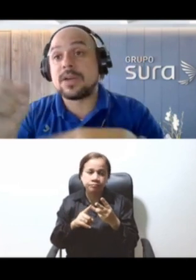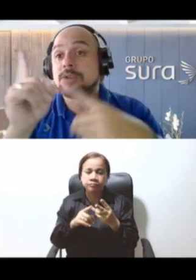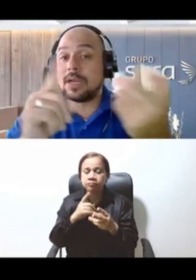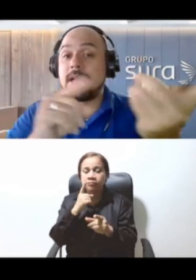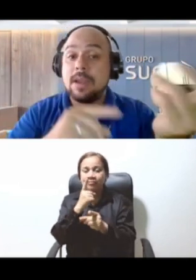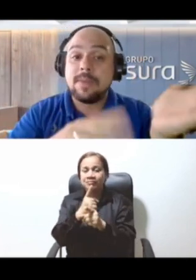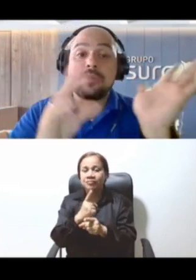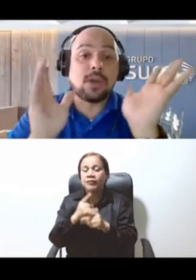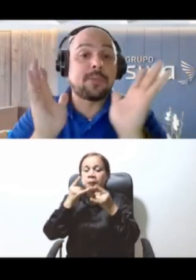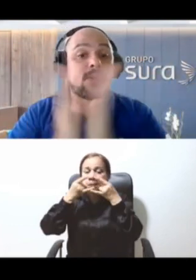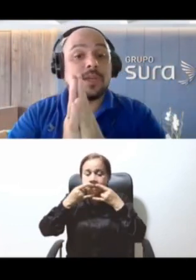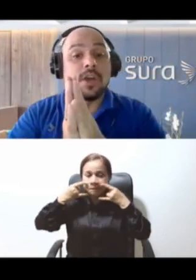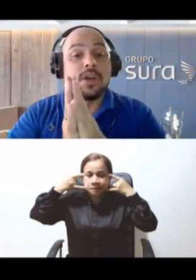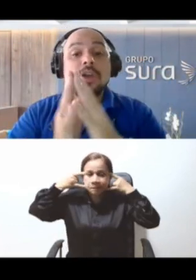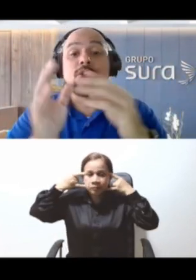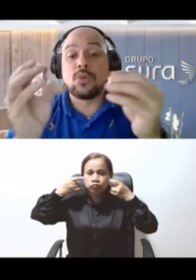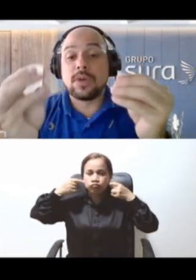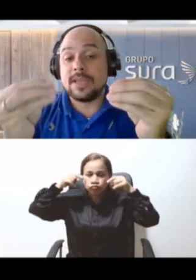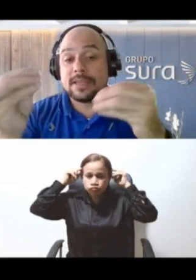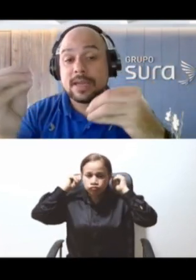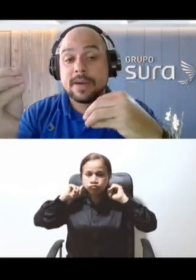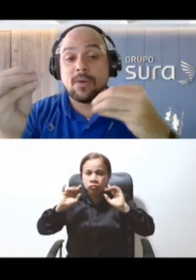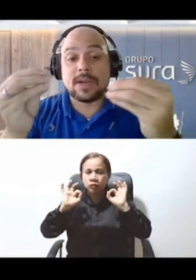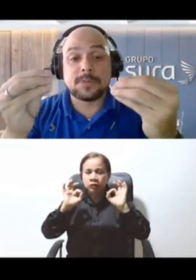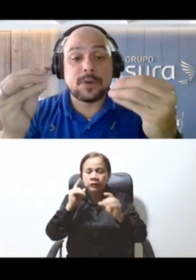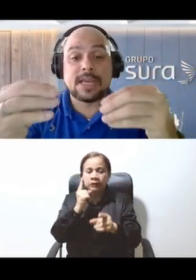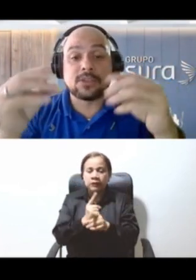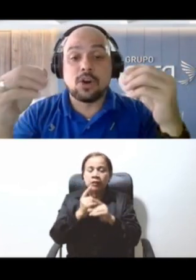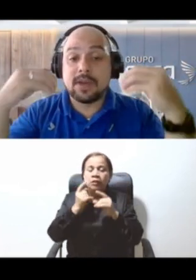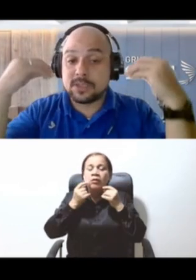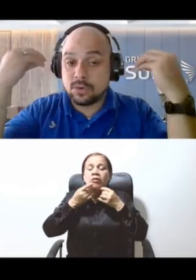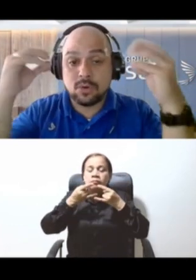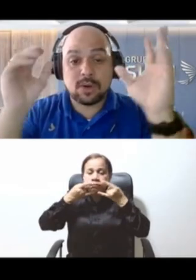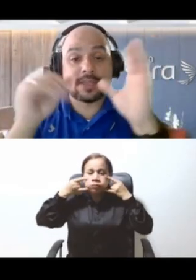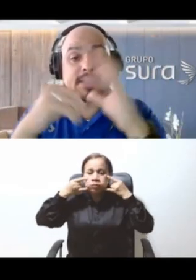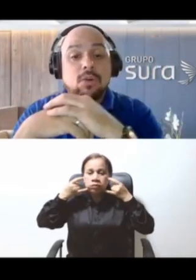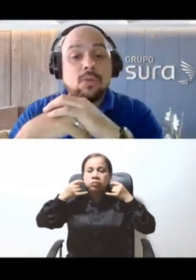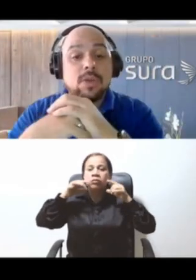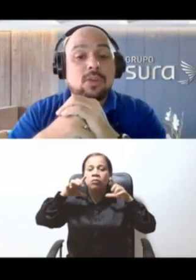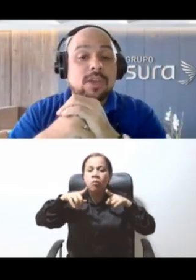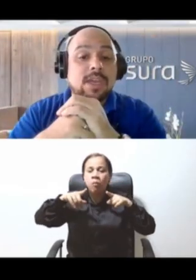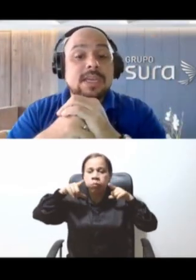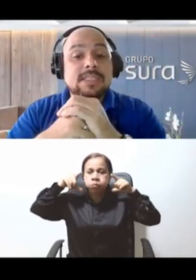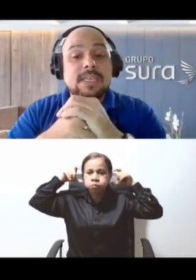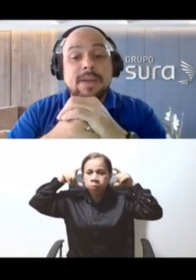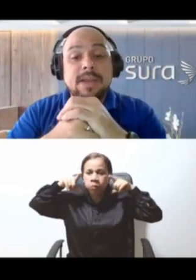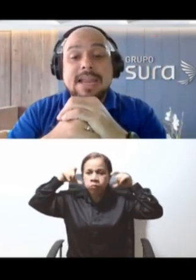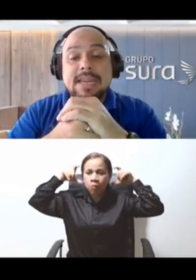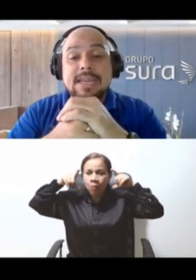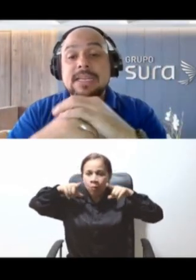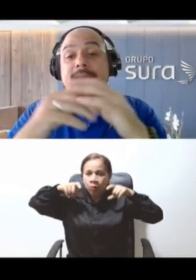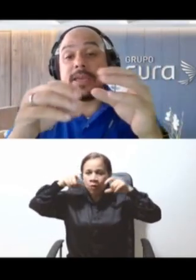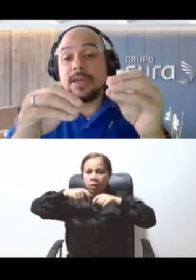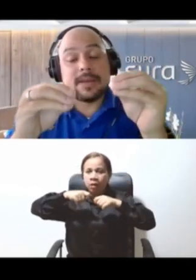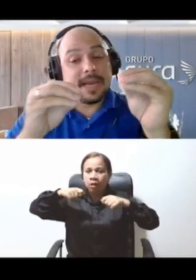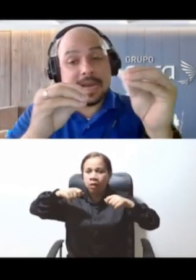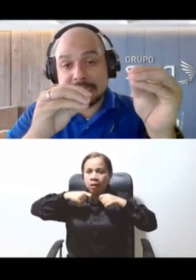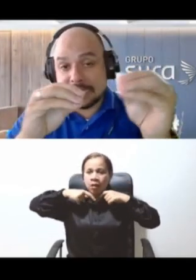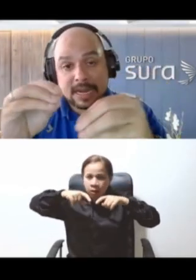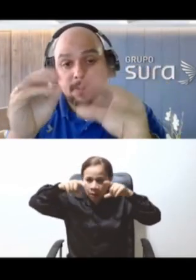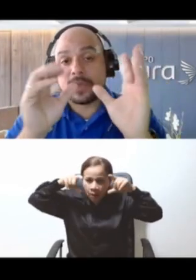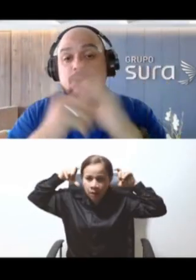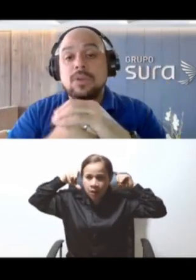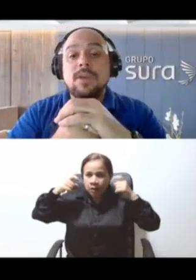el tapabocas o el elemento de protección. Sujete el tapabocas por las gomas, colócatelo cubriéndote siempre la nariz